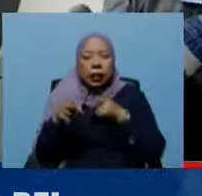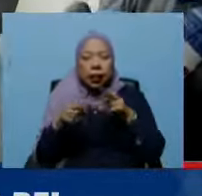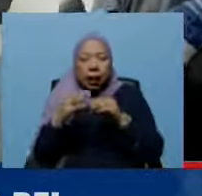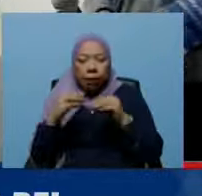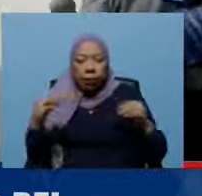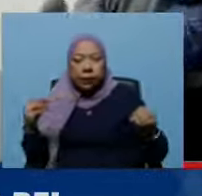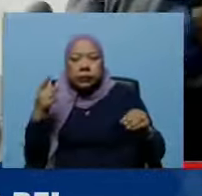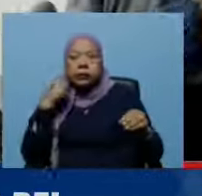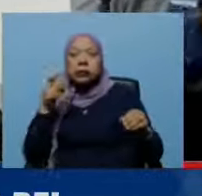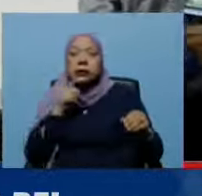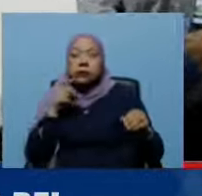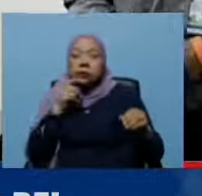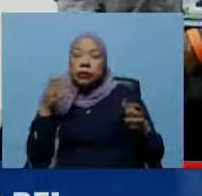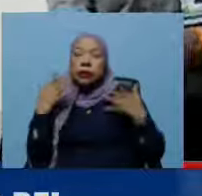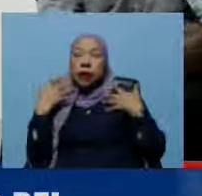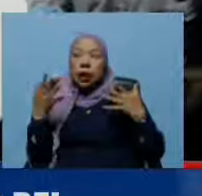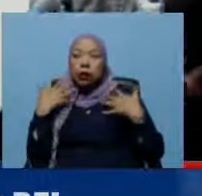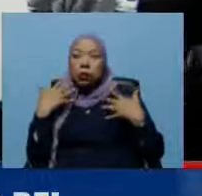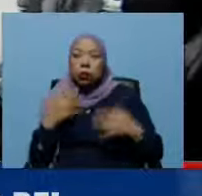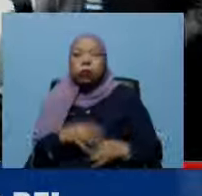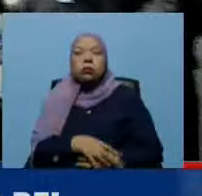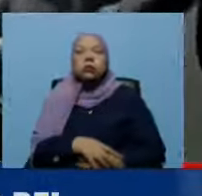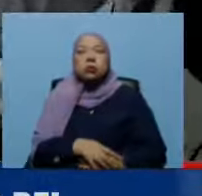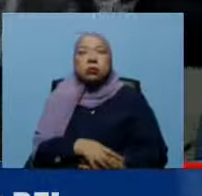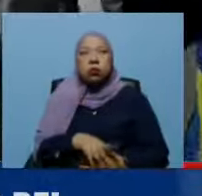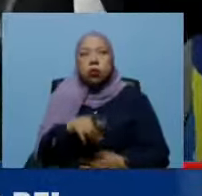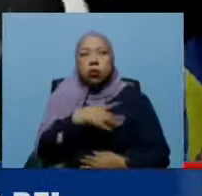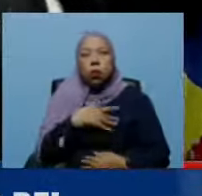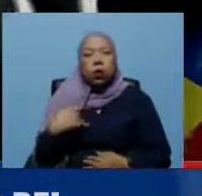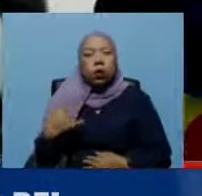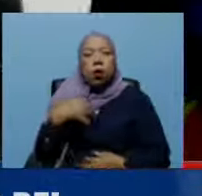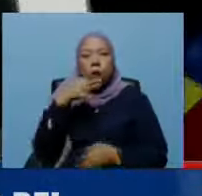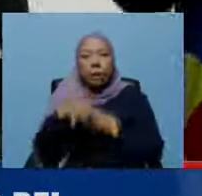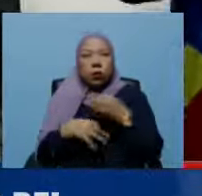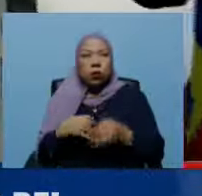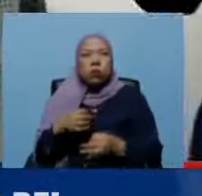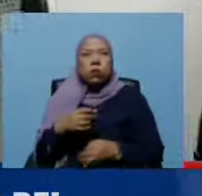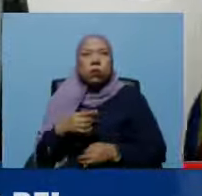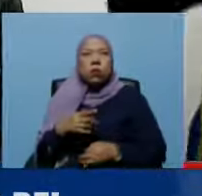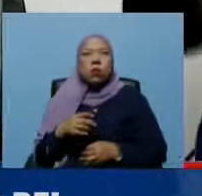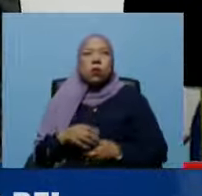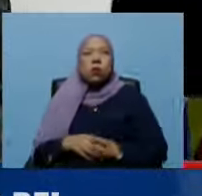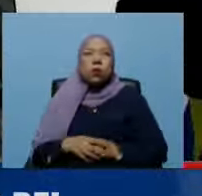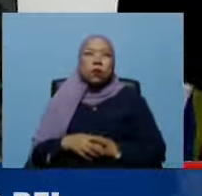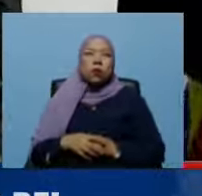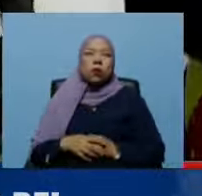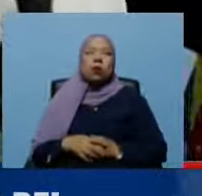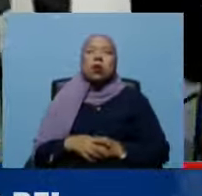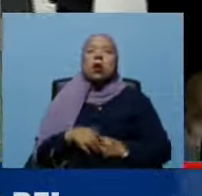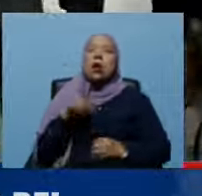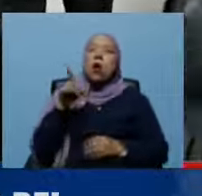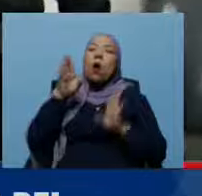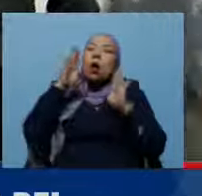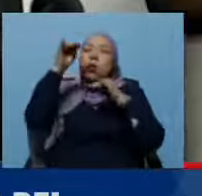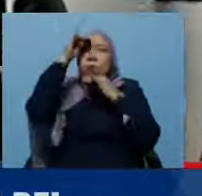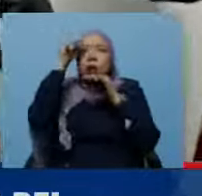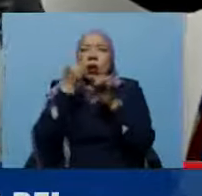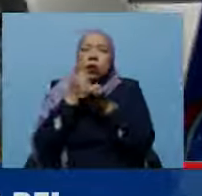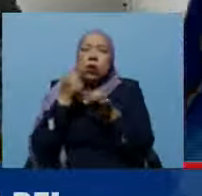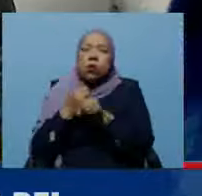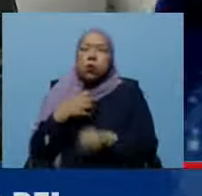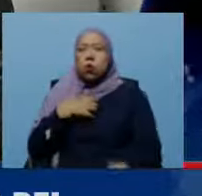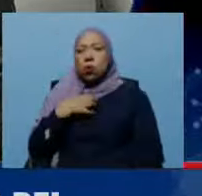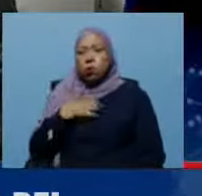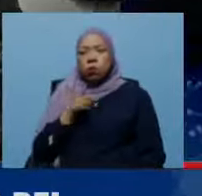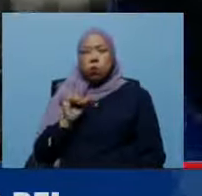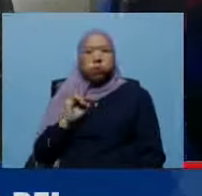cuenta Freddy? ¿Qué diriges tú desde aquí, Freddy? No te quiero perturbar. ¿Me puedes hablar mientras atiendes el trabajo o no? Sí, sí,